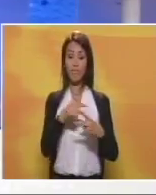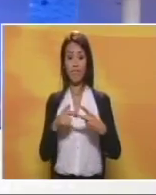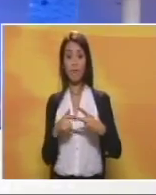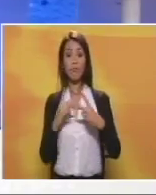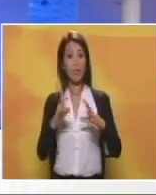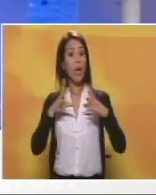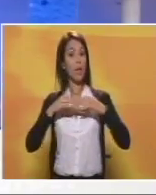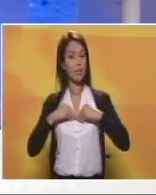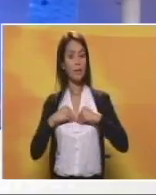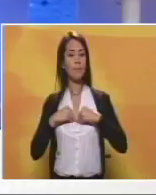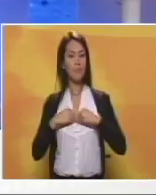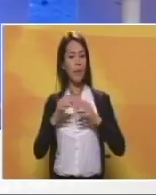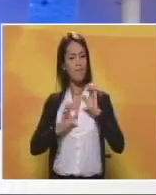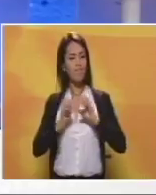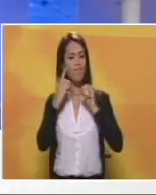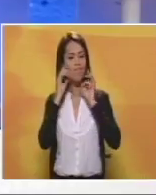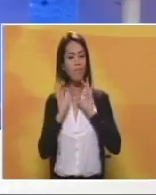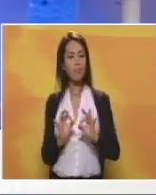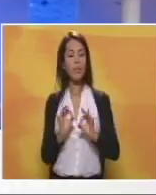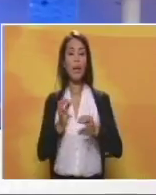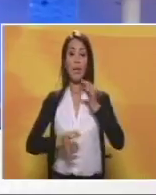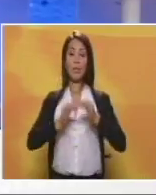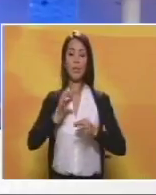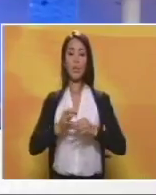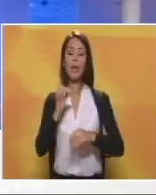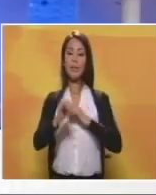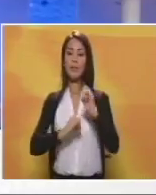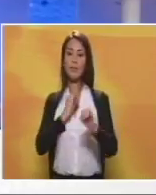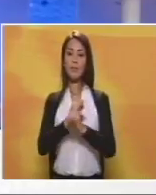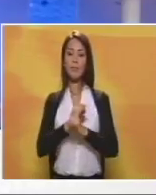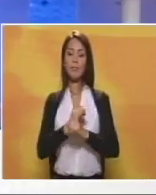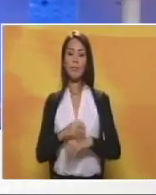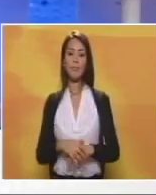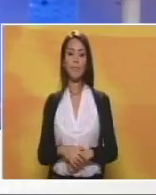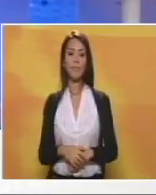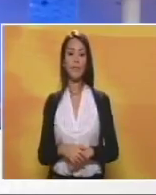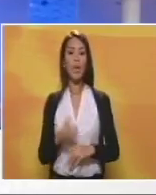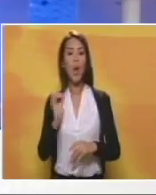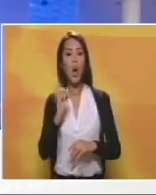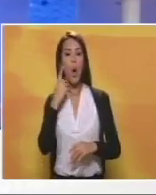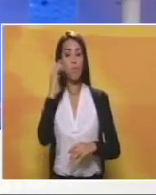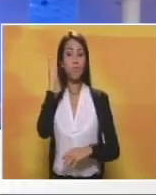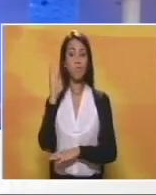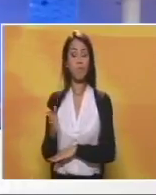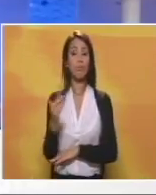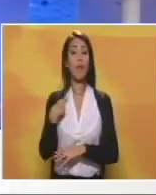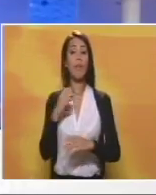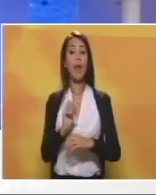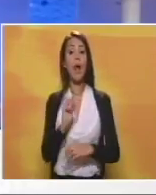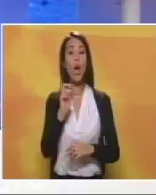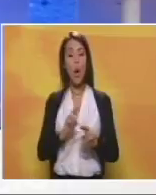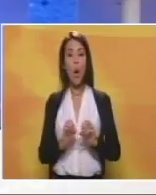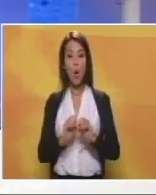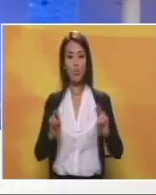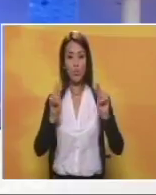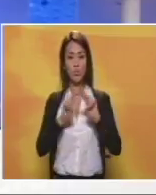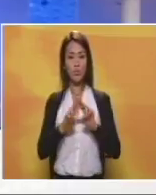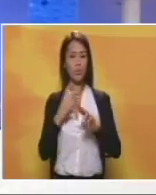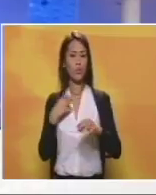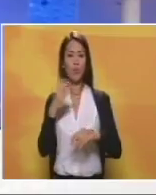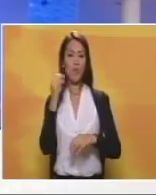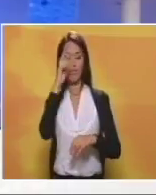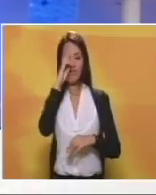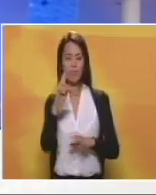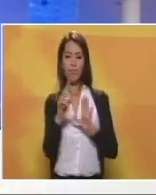aceptar el veredicto que emita la Corte Internacional de Justicia de La Haya o enfrentar sanciones de la ONU si violan la